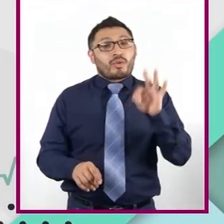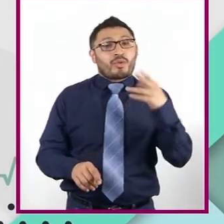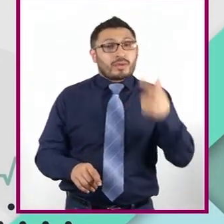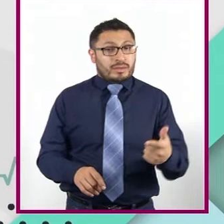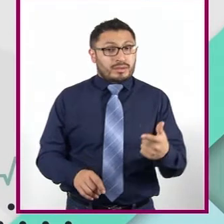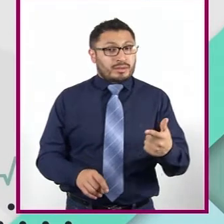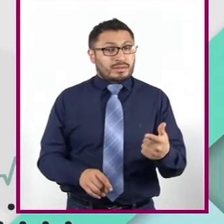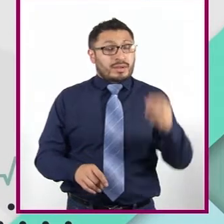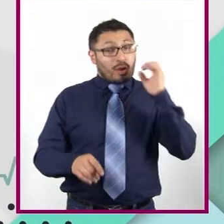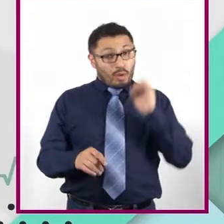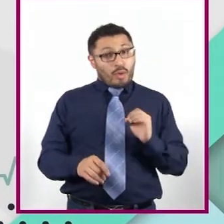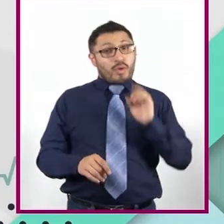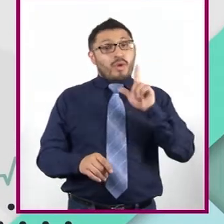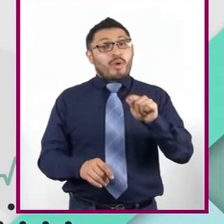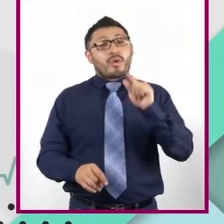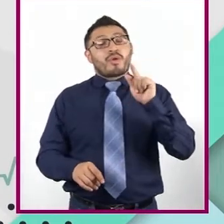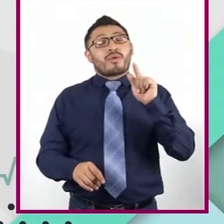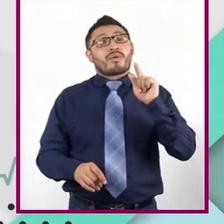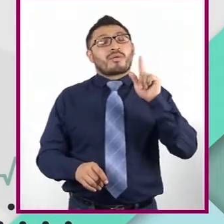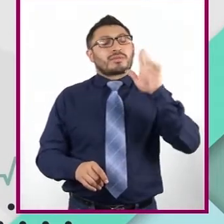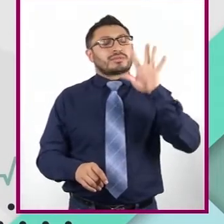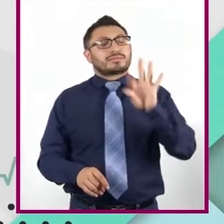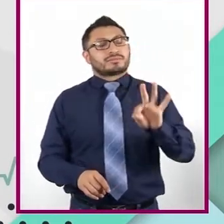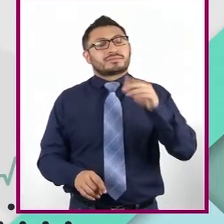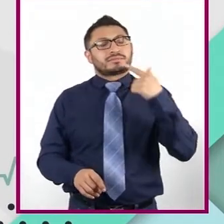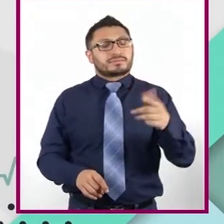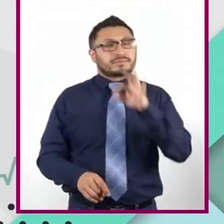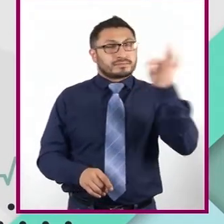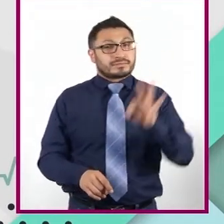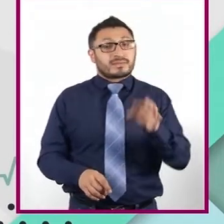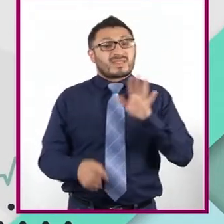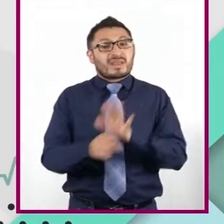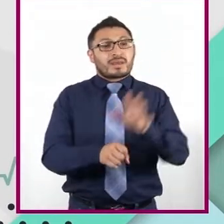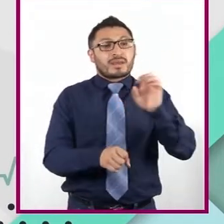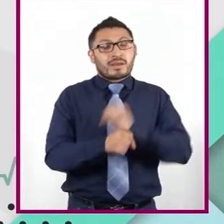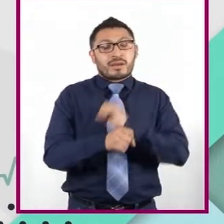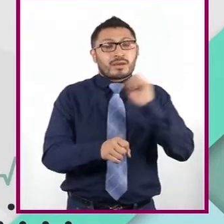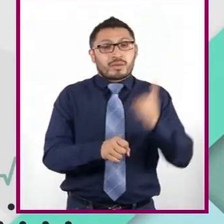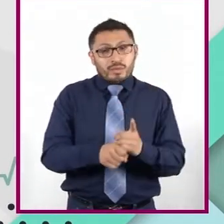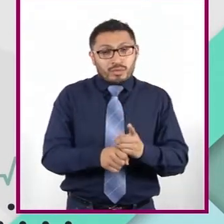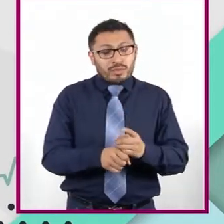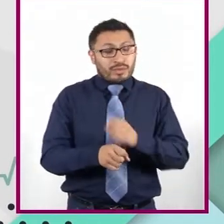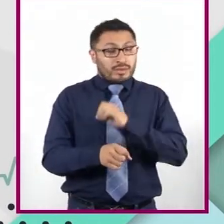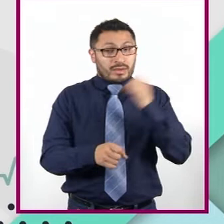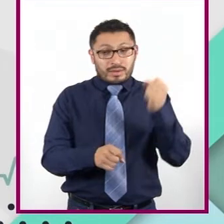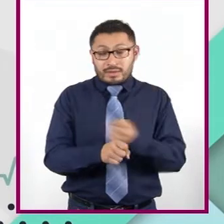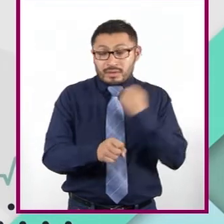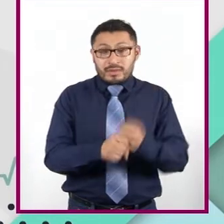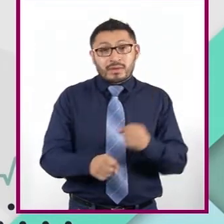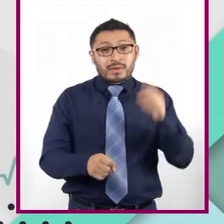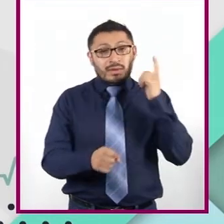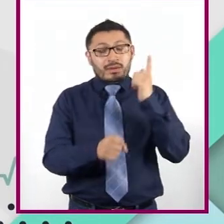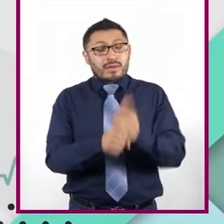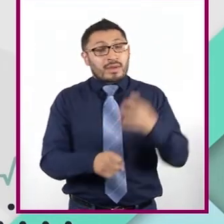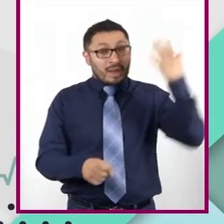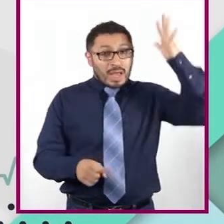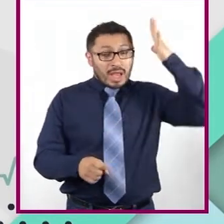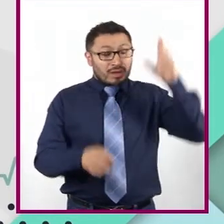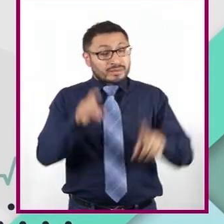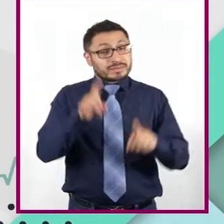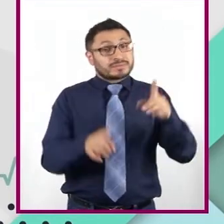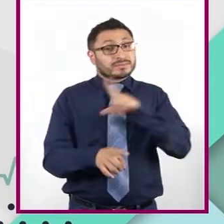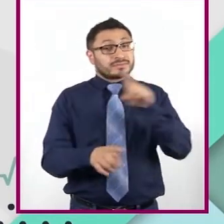0.47 o 47%. ¿Y cuál es la probabilidad frecuencial de que caiga sol, de acuerdo con los